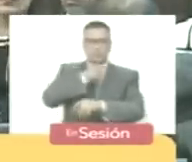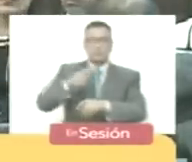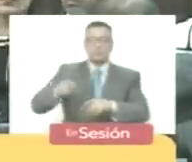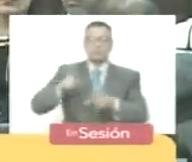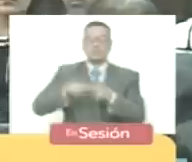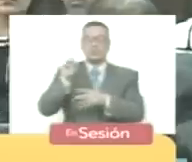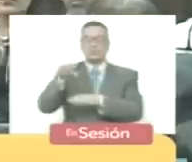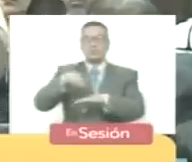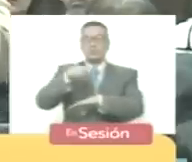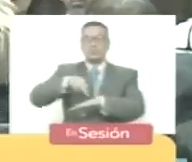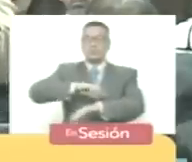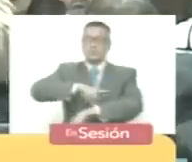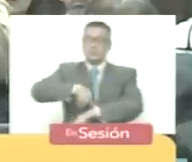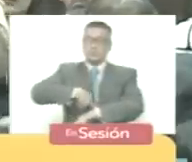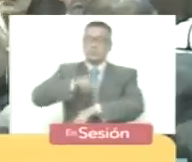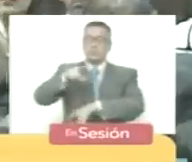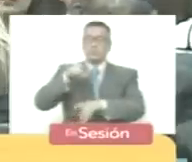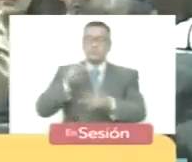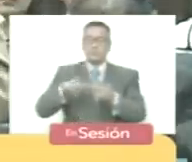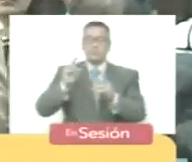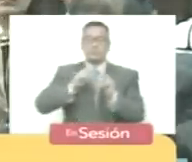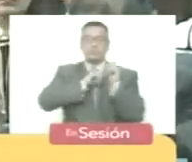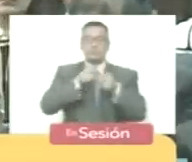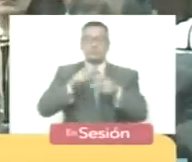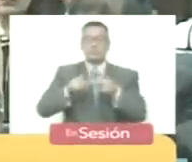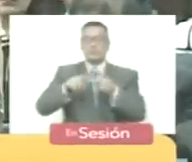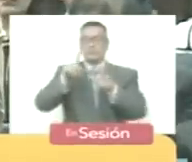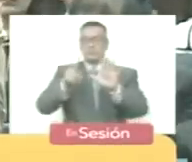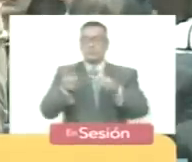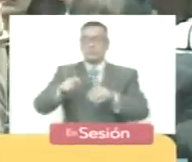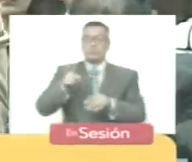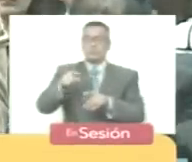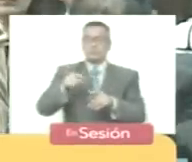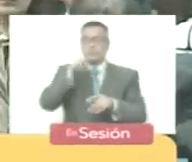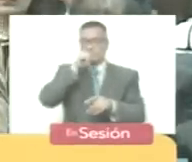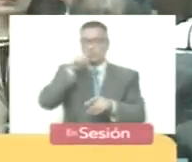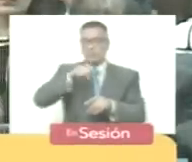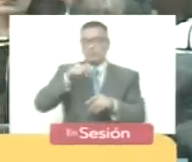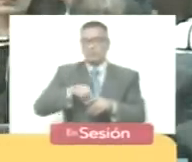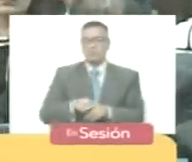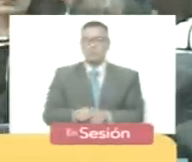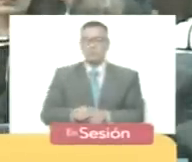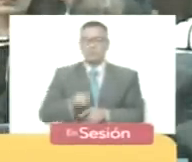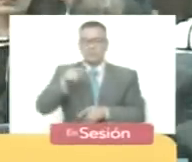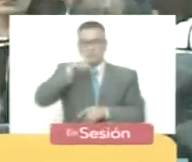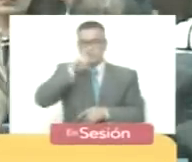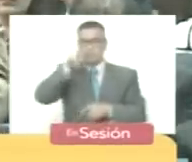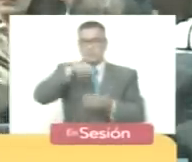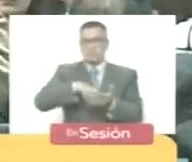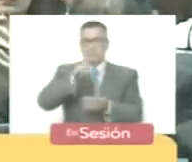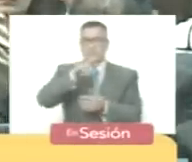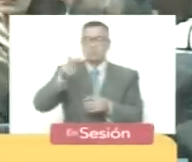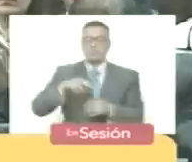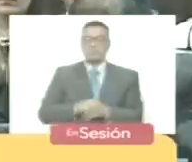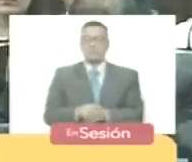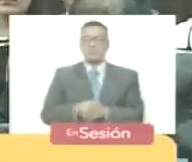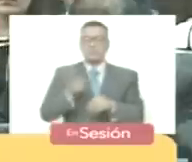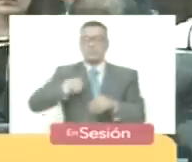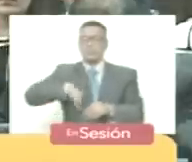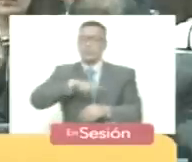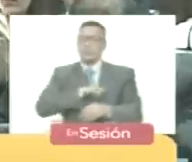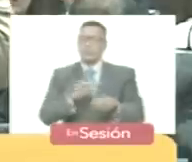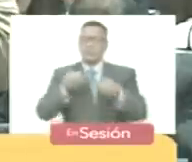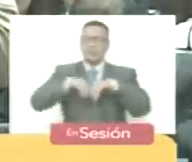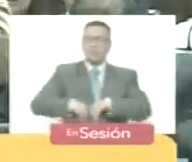Asamblea Nacional. Aspiramos que eso también se asuma en el segundo semestre del año, de este año 2022. con nuestras